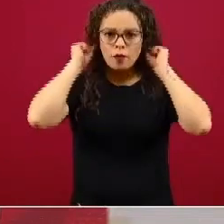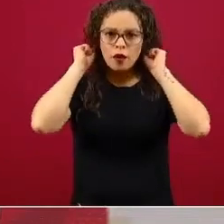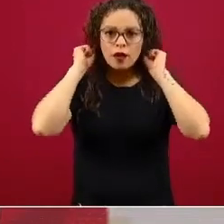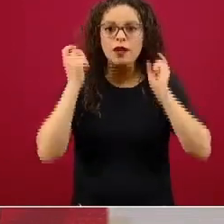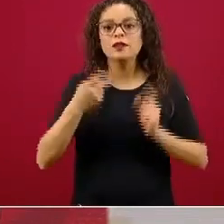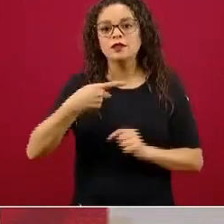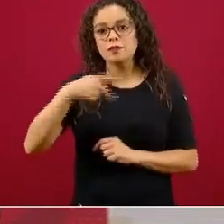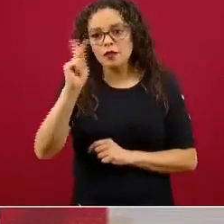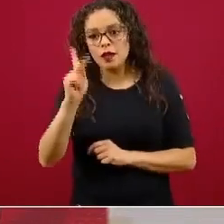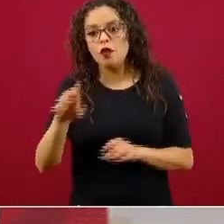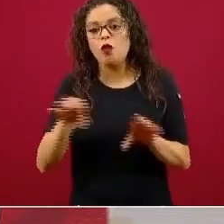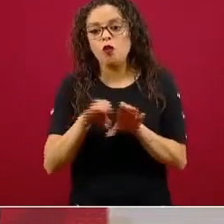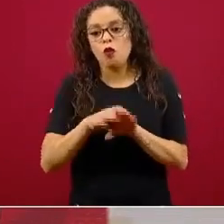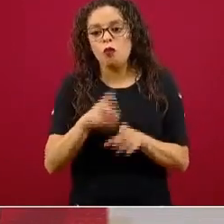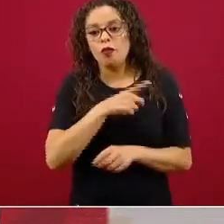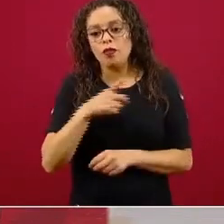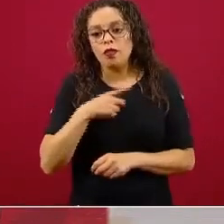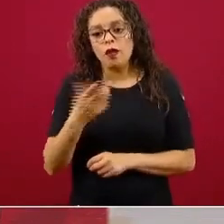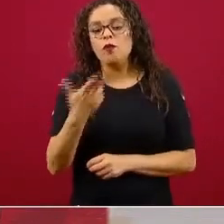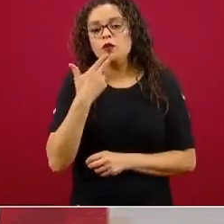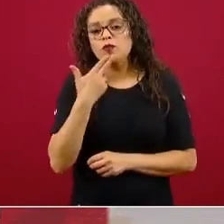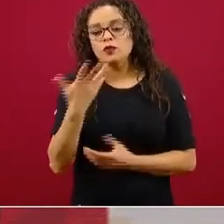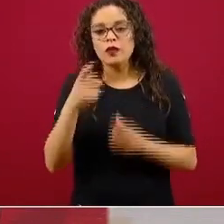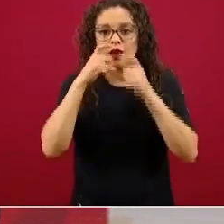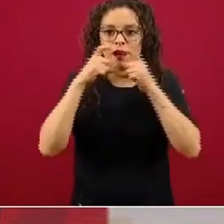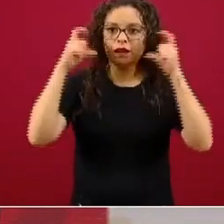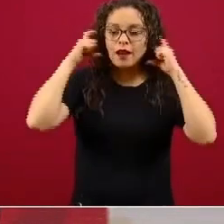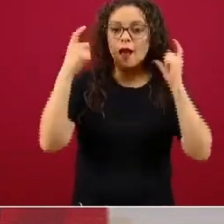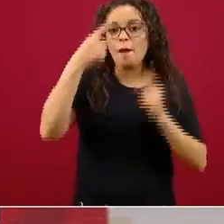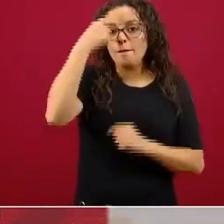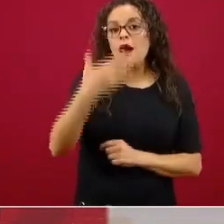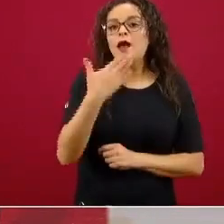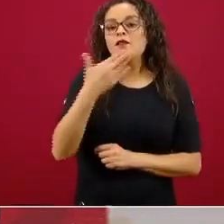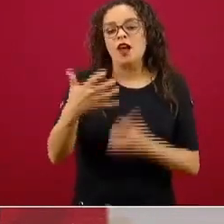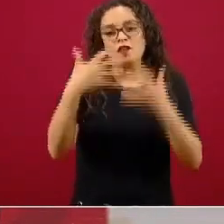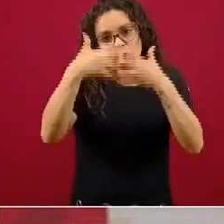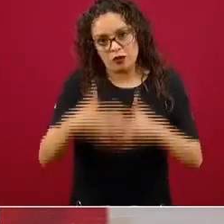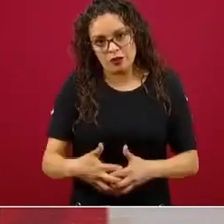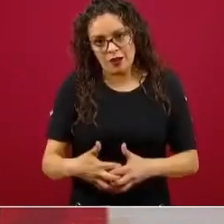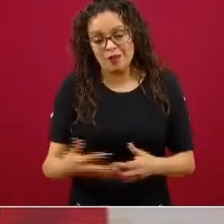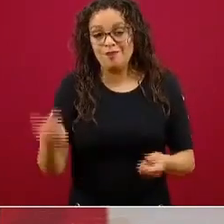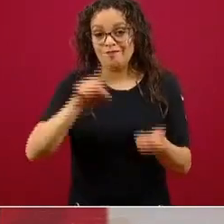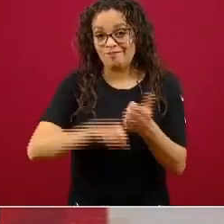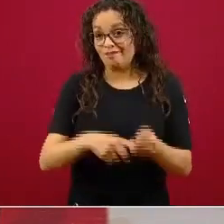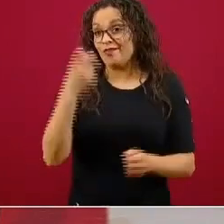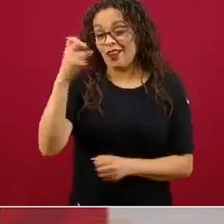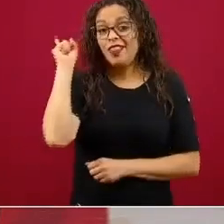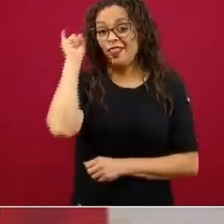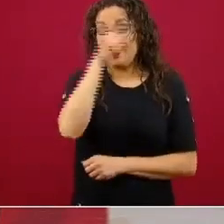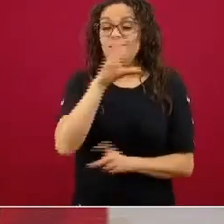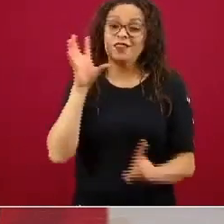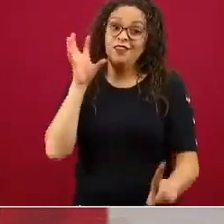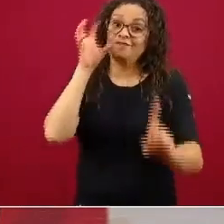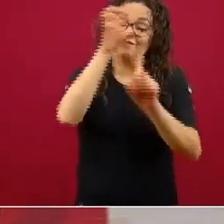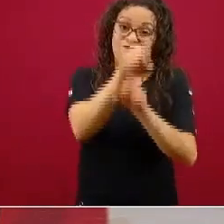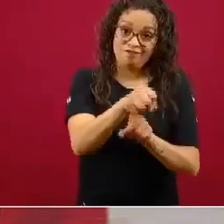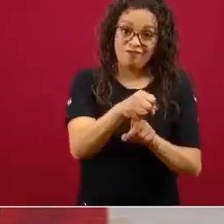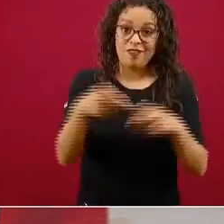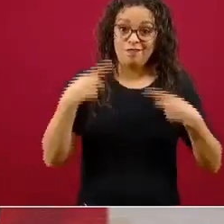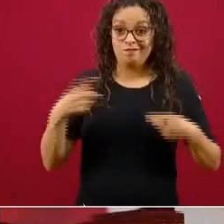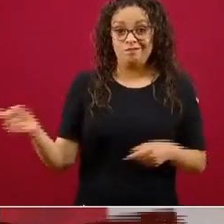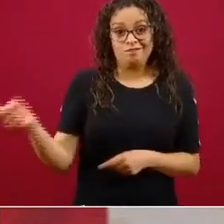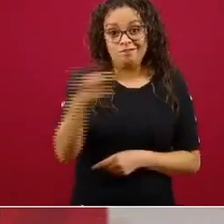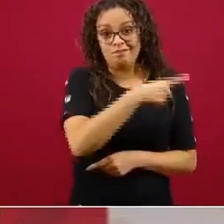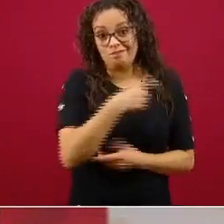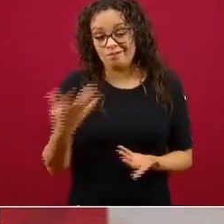limitaciones de los cubrebocas, ¿no? Entonces, es un reto. Continuamente revisamos los aspectos de promoción de la salud, que dirige